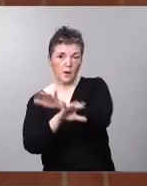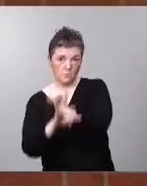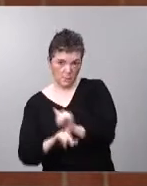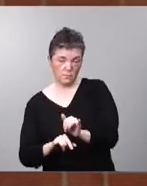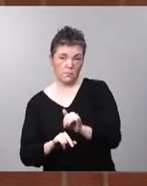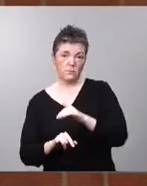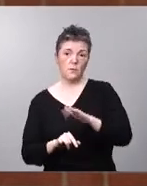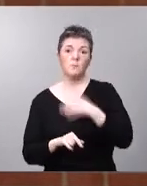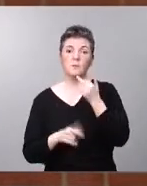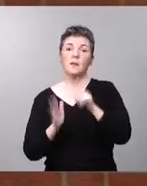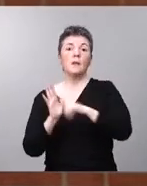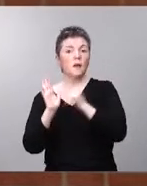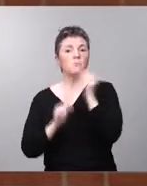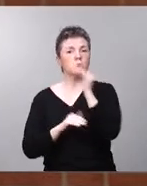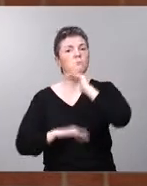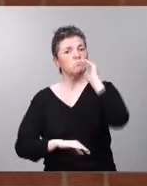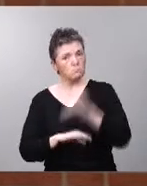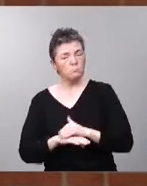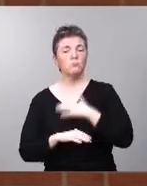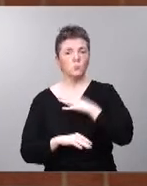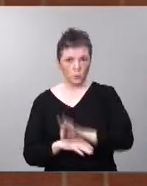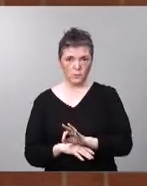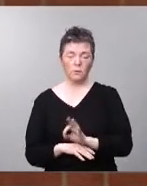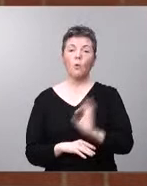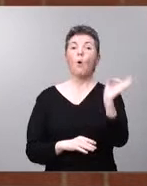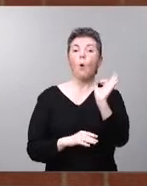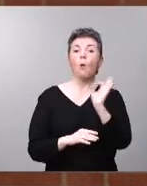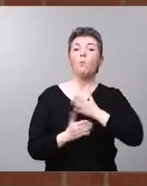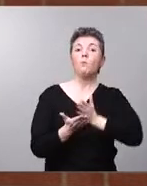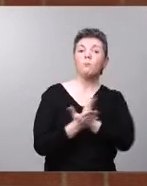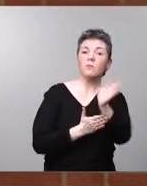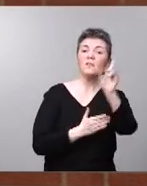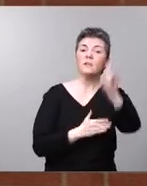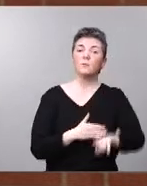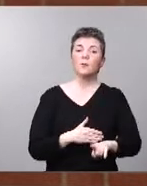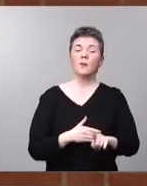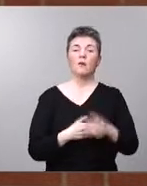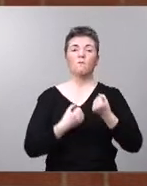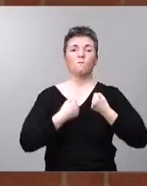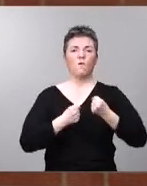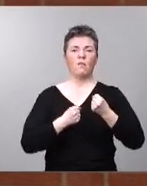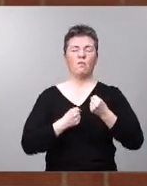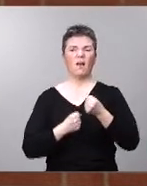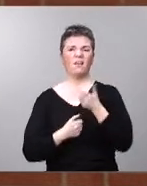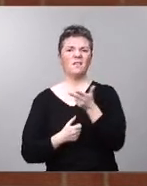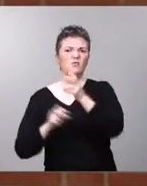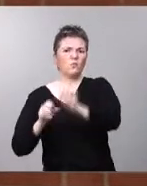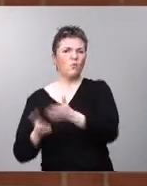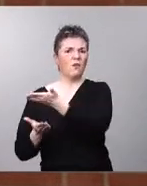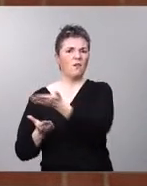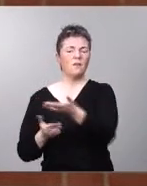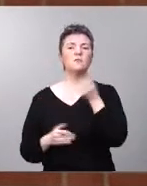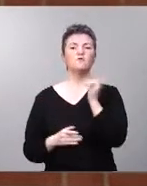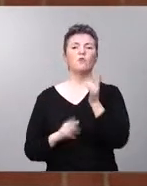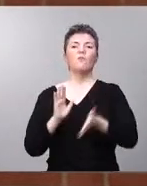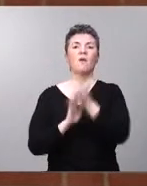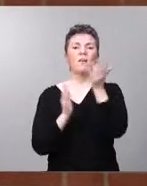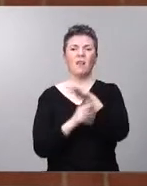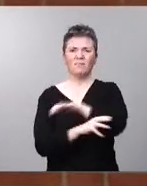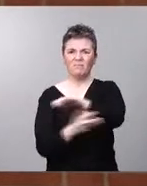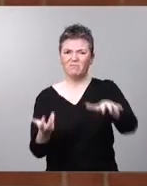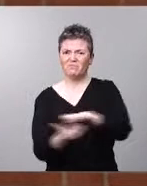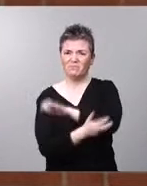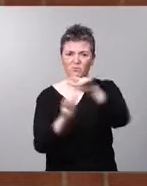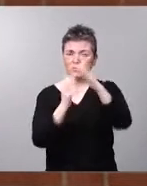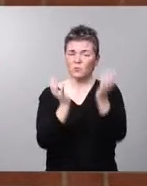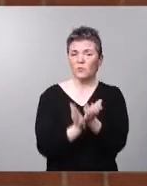legalidad internacional o se puede abrir también el camino de la fuerza ilegítima que aboca sólo al desorden mundial y a la